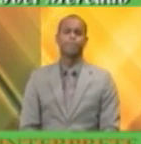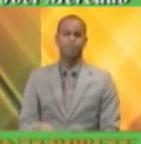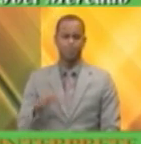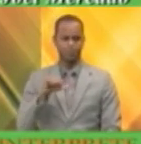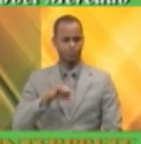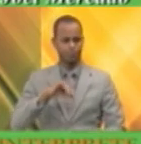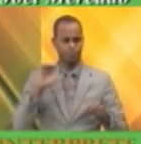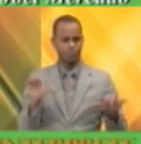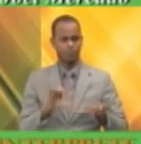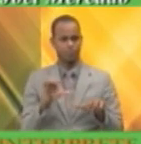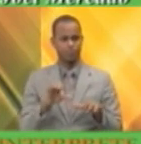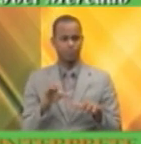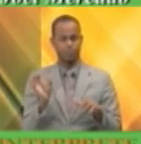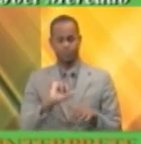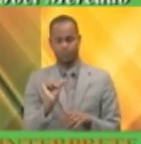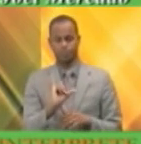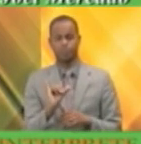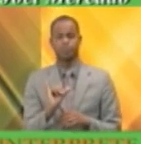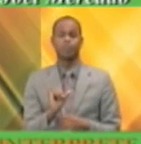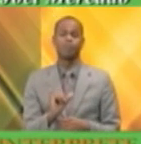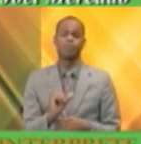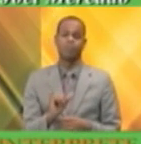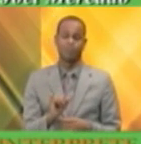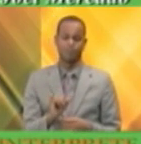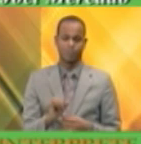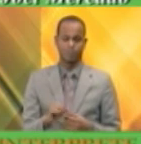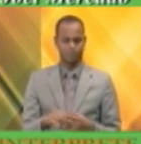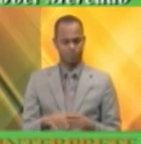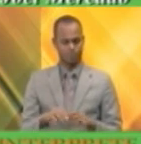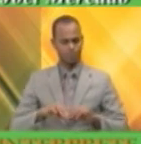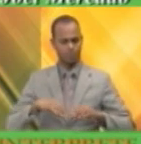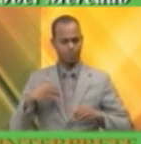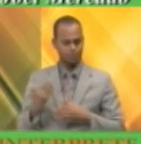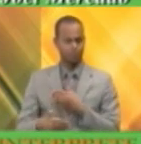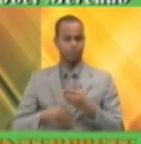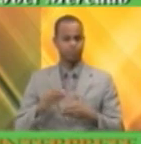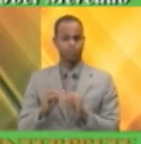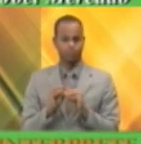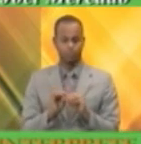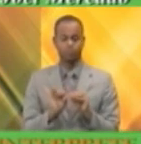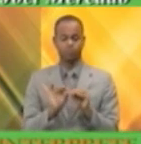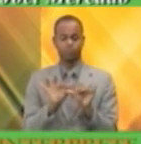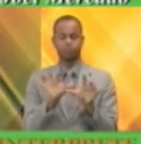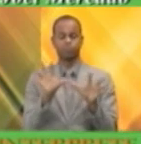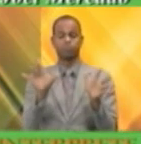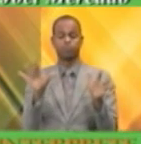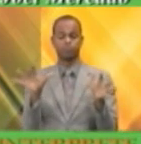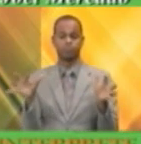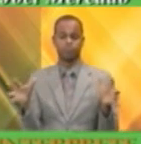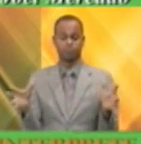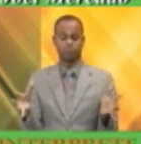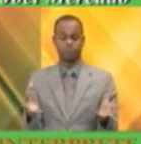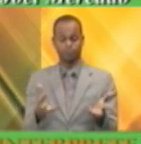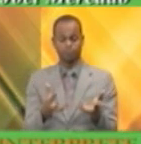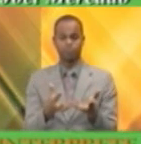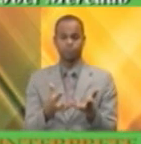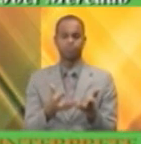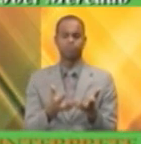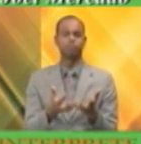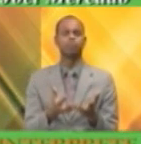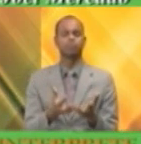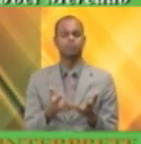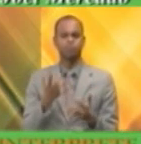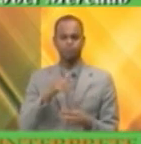vaya convirtiendo también en un fenómeno mundial de masa también, con